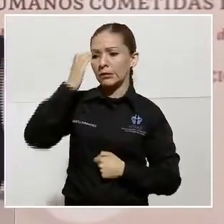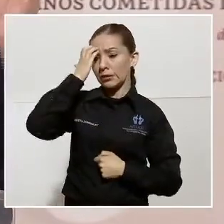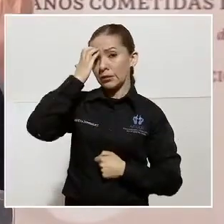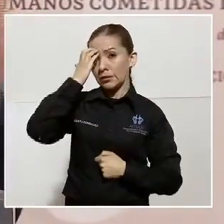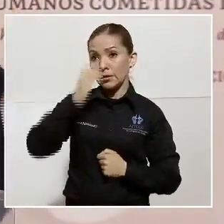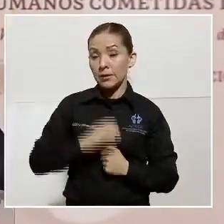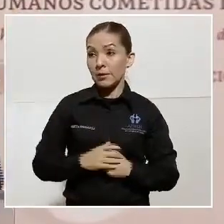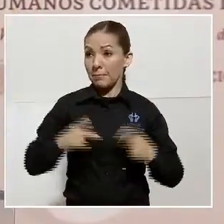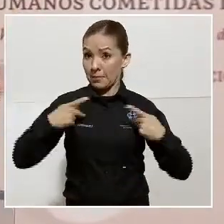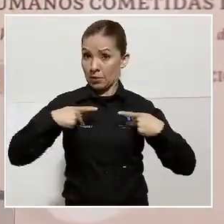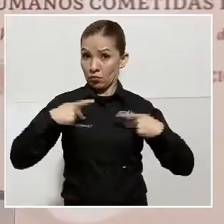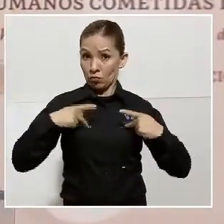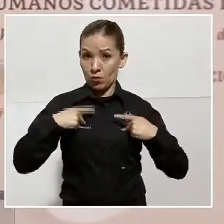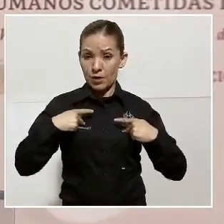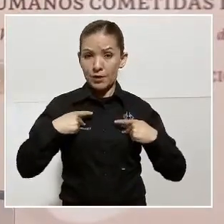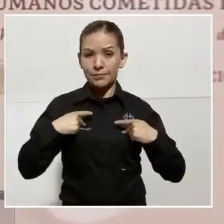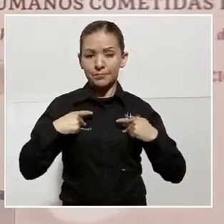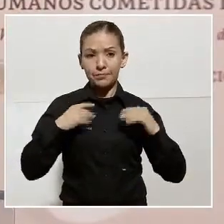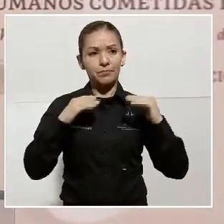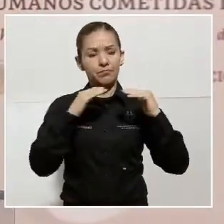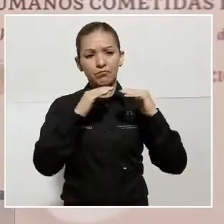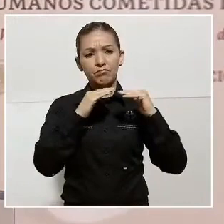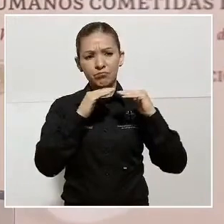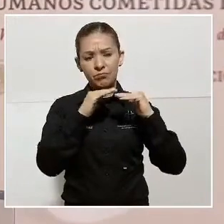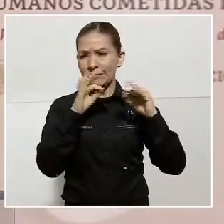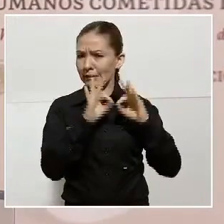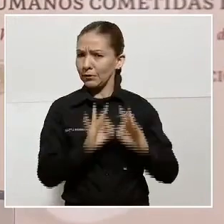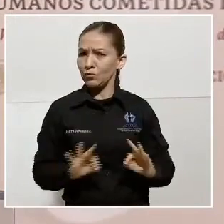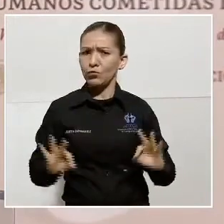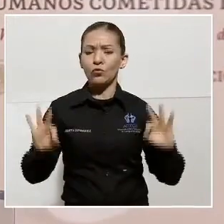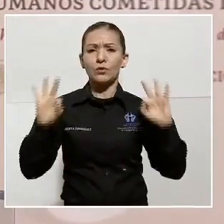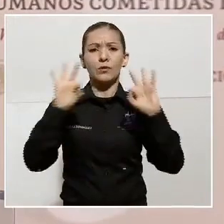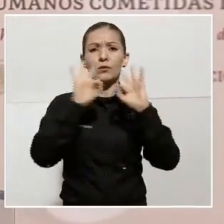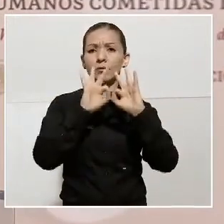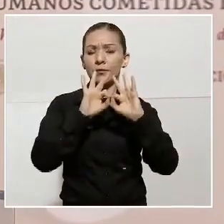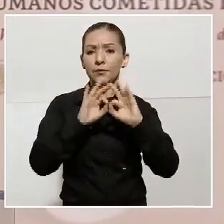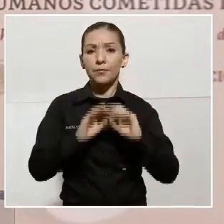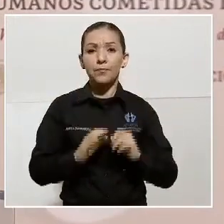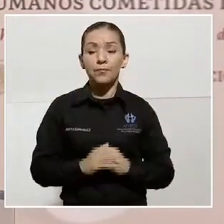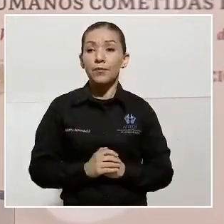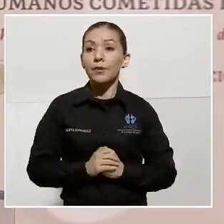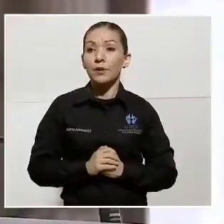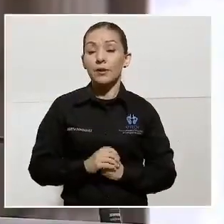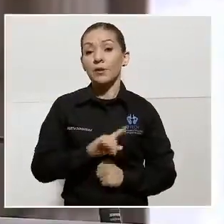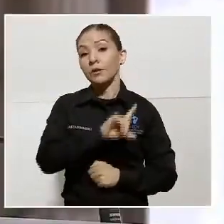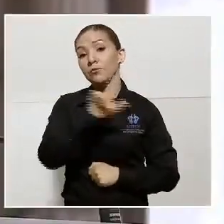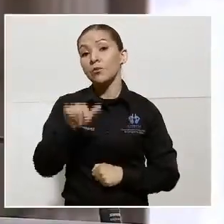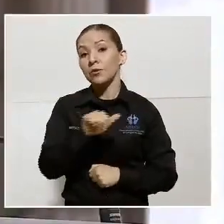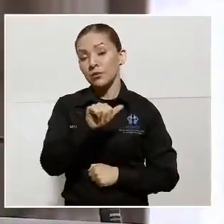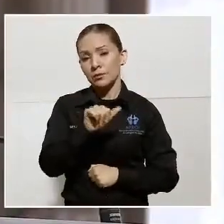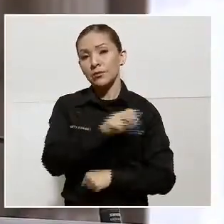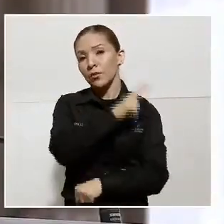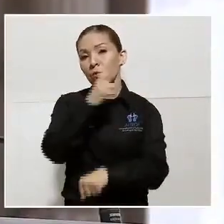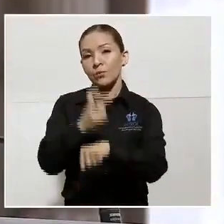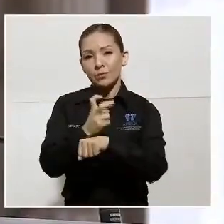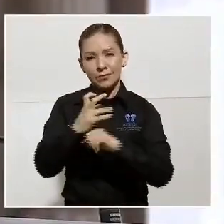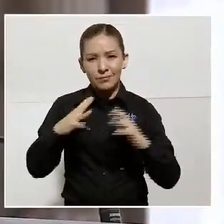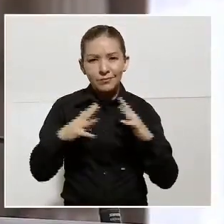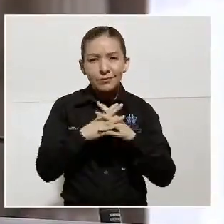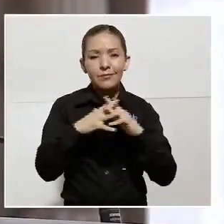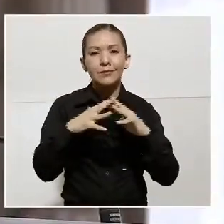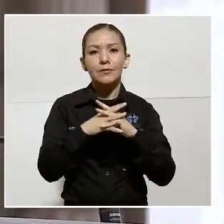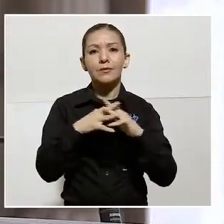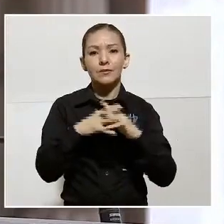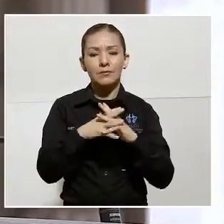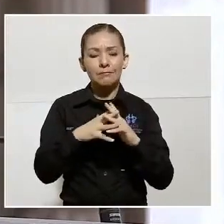por encima de cualquier conflicto o división. La Segunda Guerra, entonces, lastimó